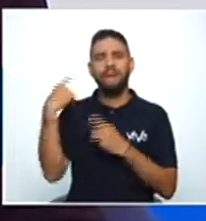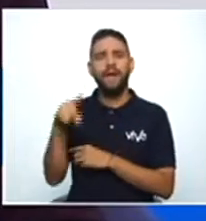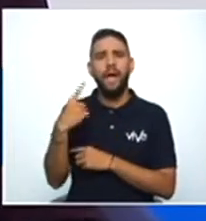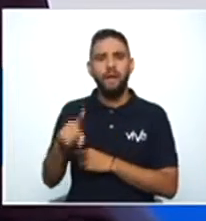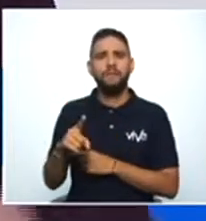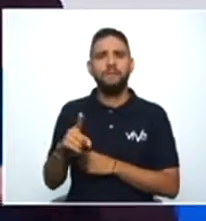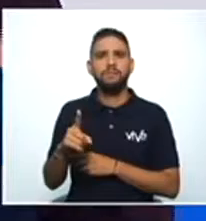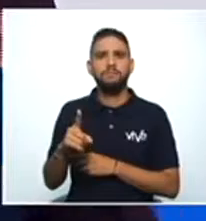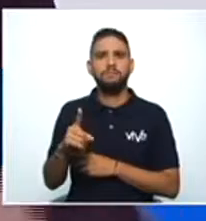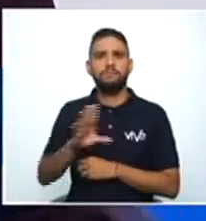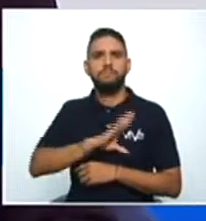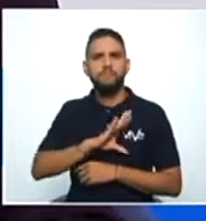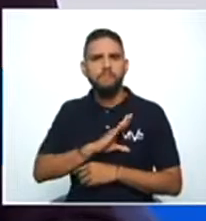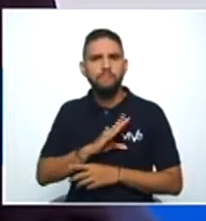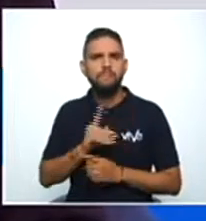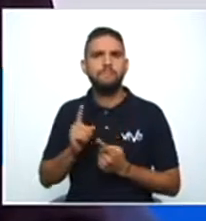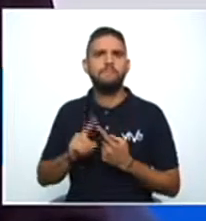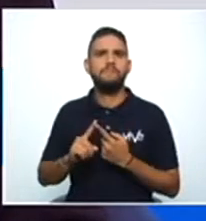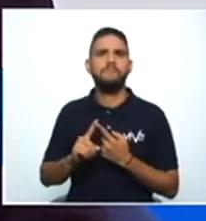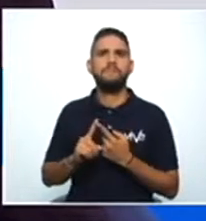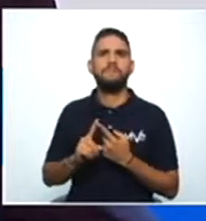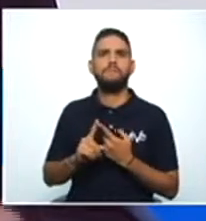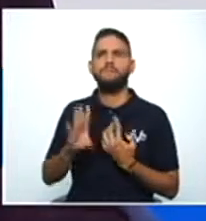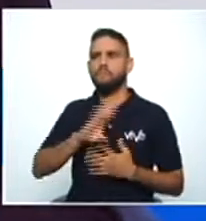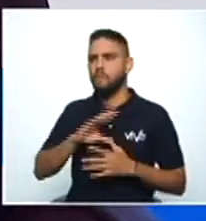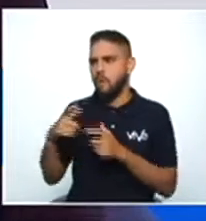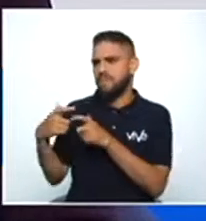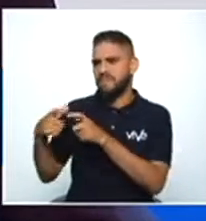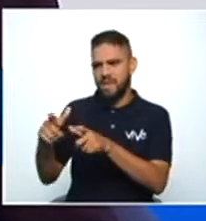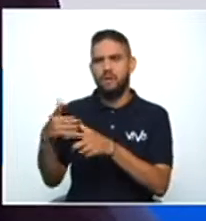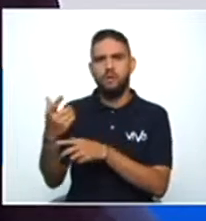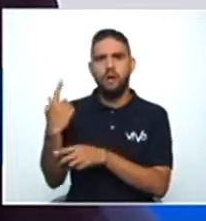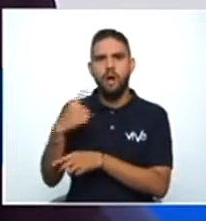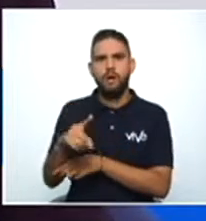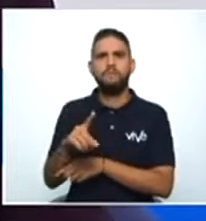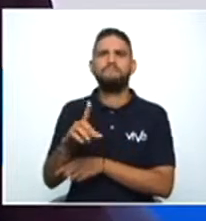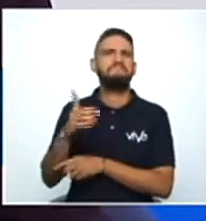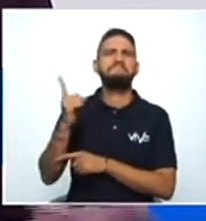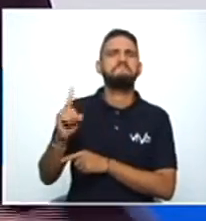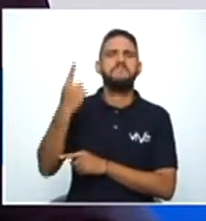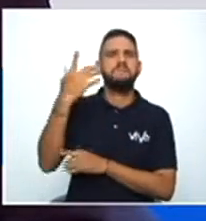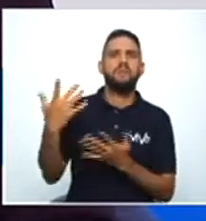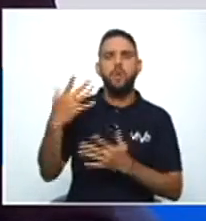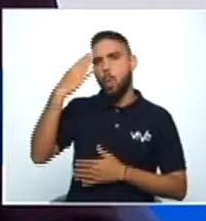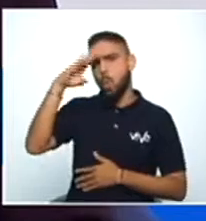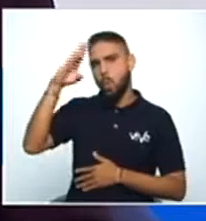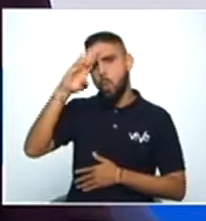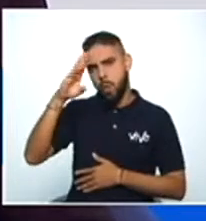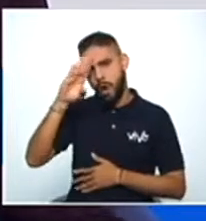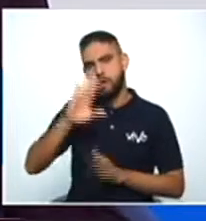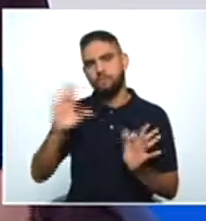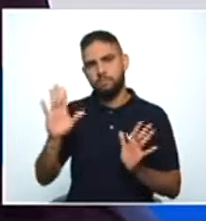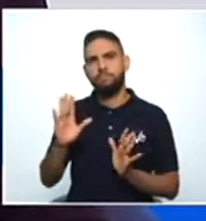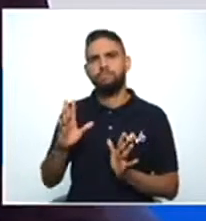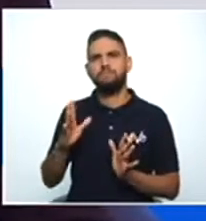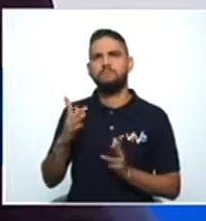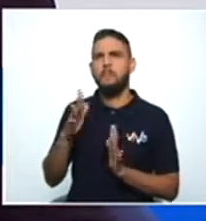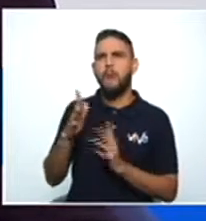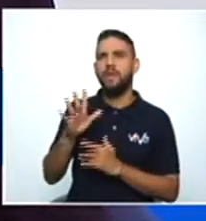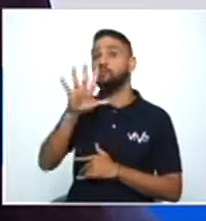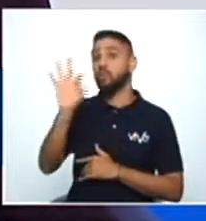desde el punto de vista de lo que es la producción discográfica pudiese ser en que es en cuba este sello discográfico que tiene ya más de